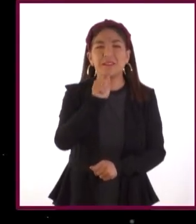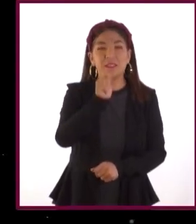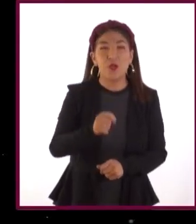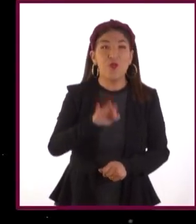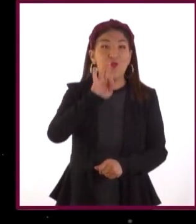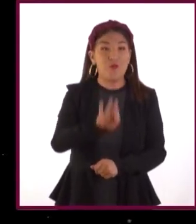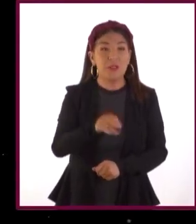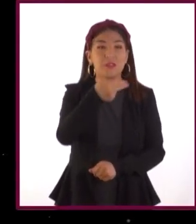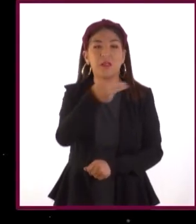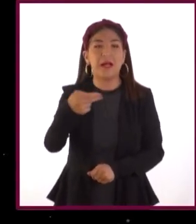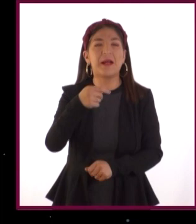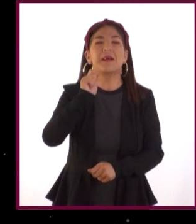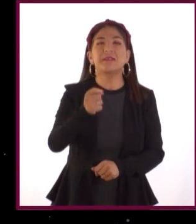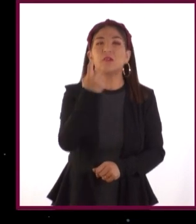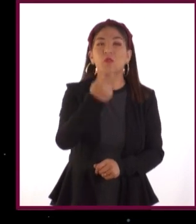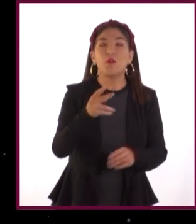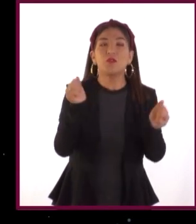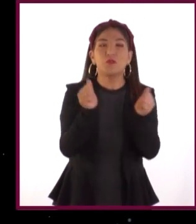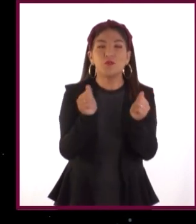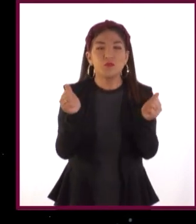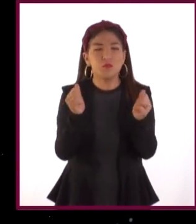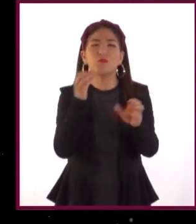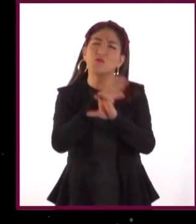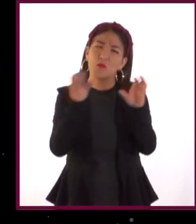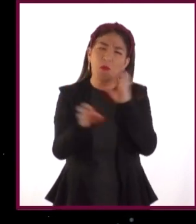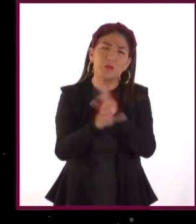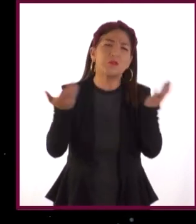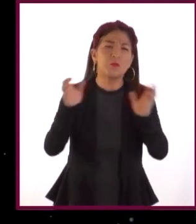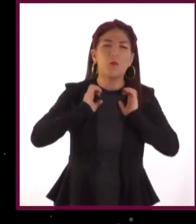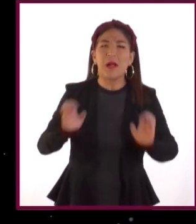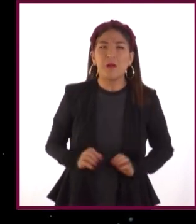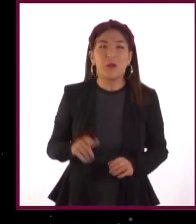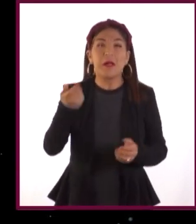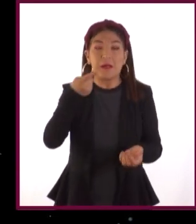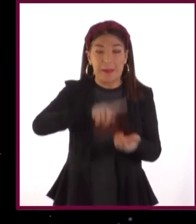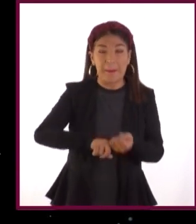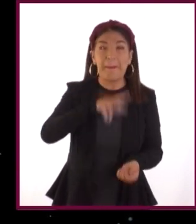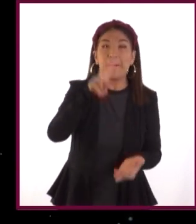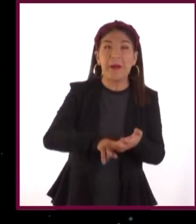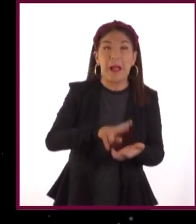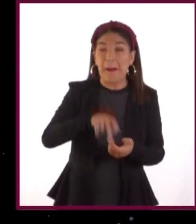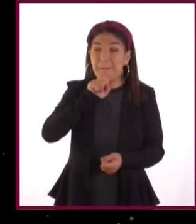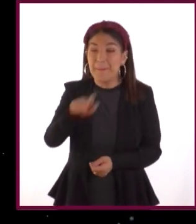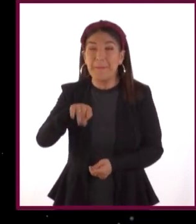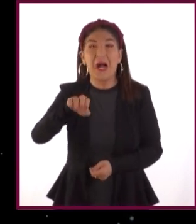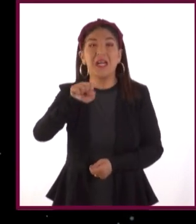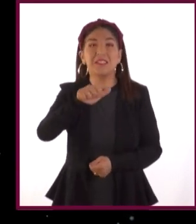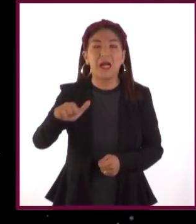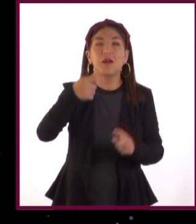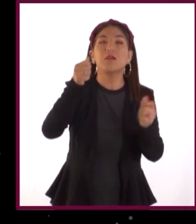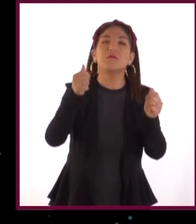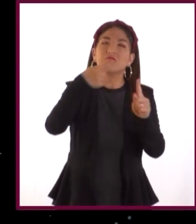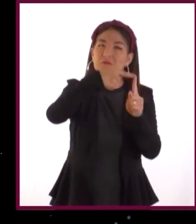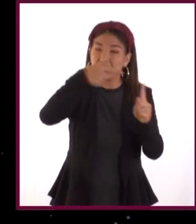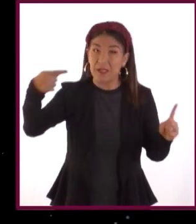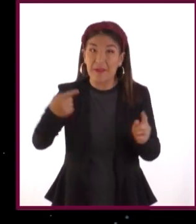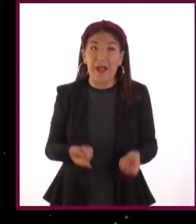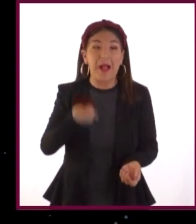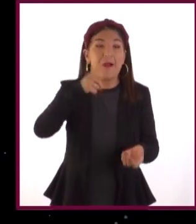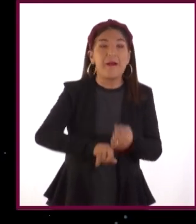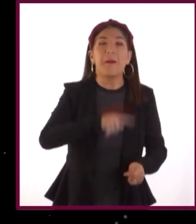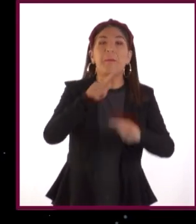de atracción entre los cuerpos. Todo este conocimiento es derivado de las aportaciones de Isaac Newton con su ley